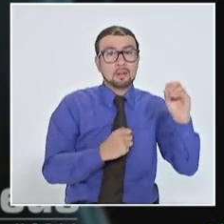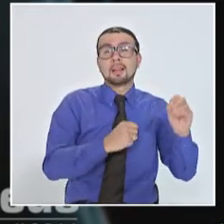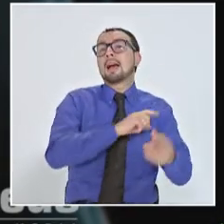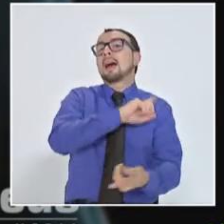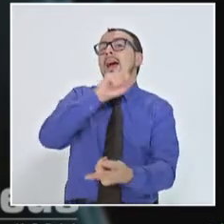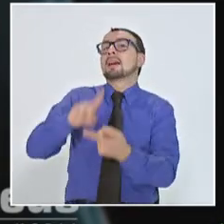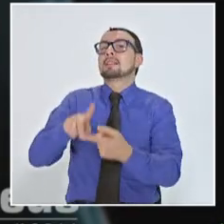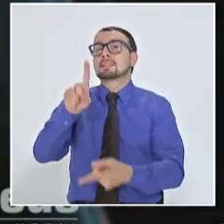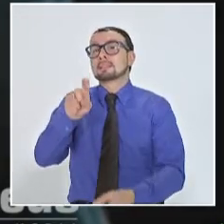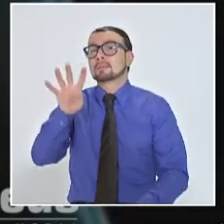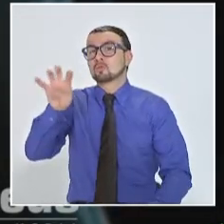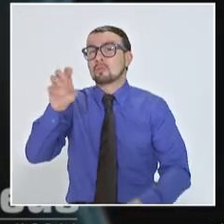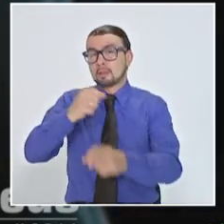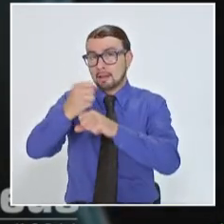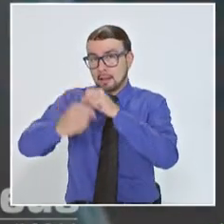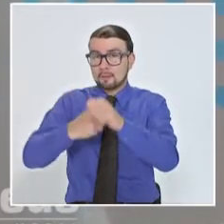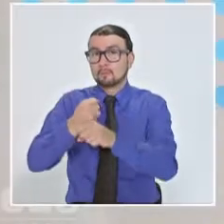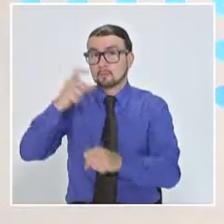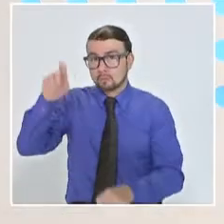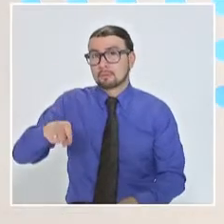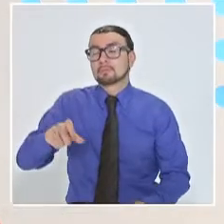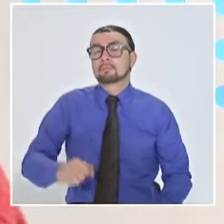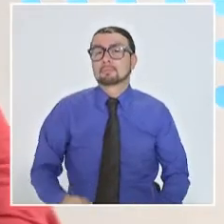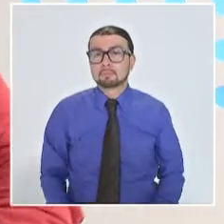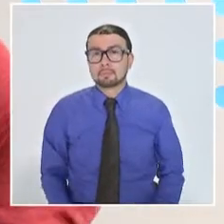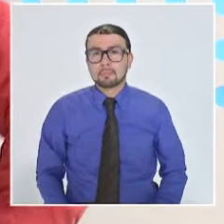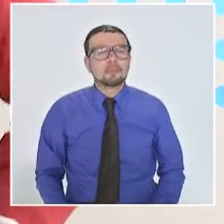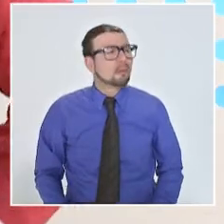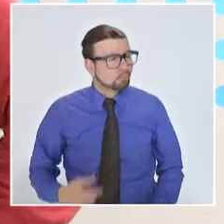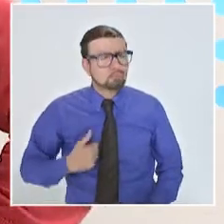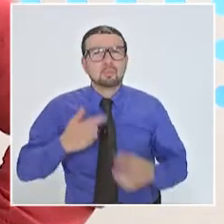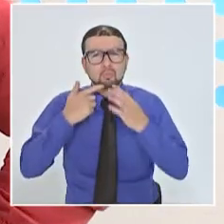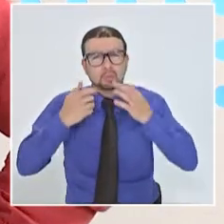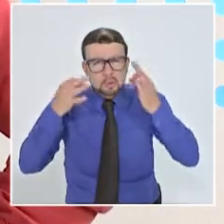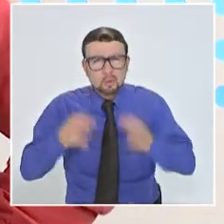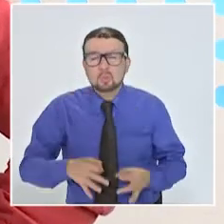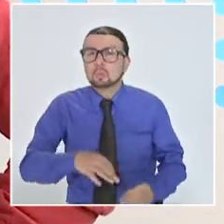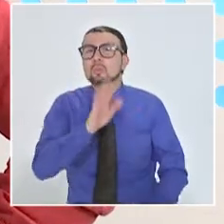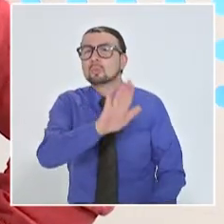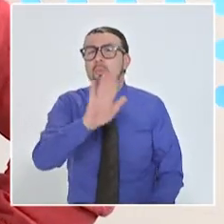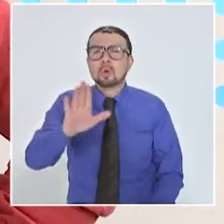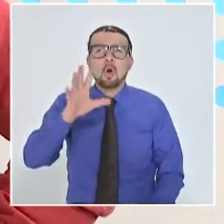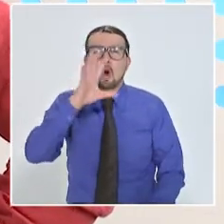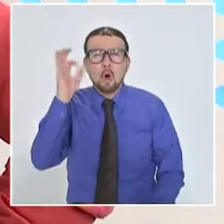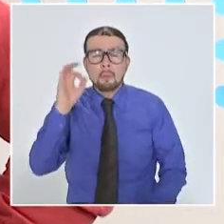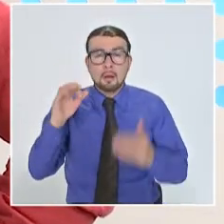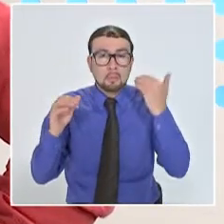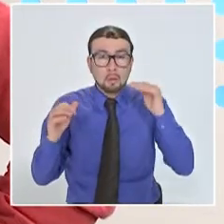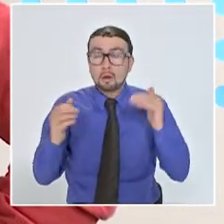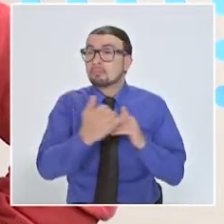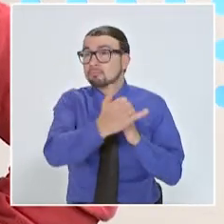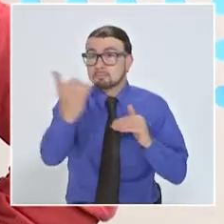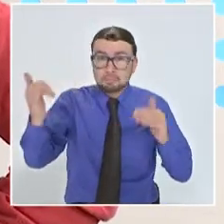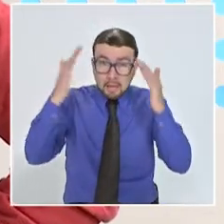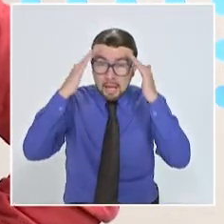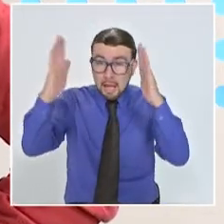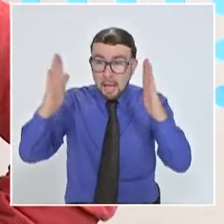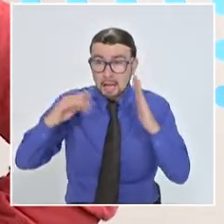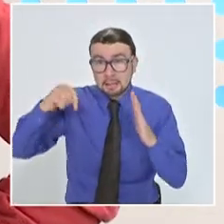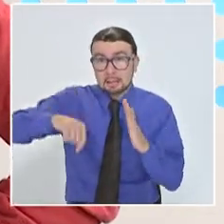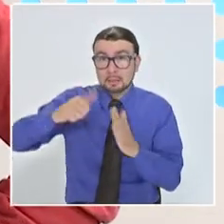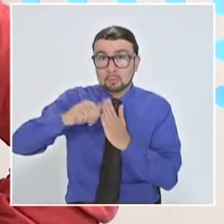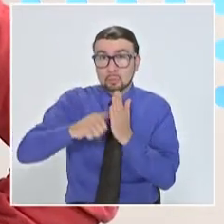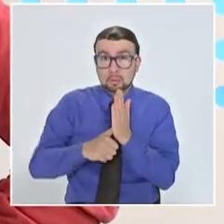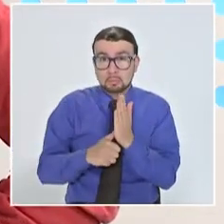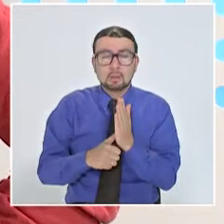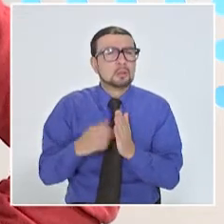años. Estoy seguro que si todos ustedes, hombres, mujeres, todas las personas están atentos a este programa, con